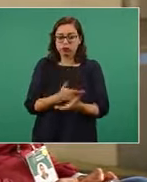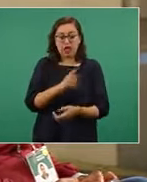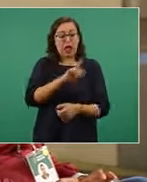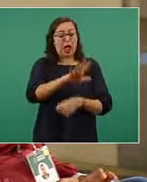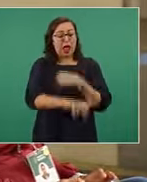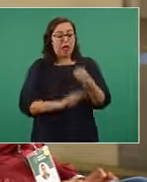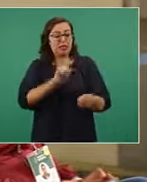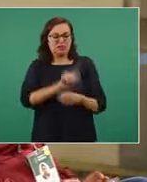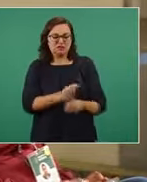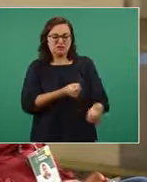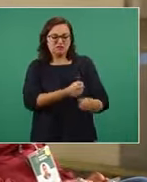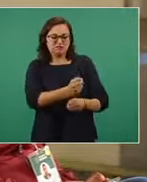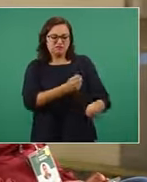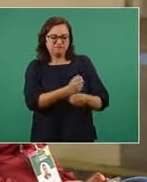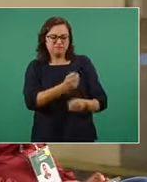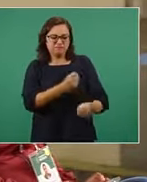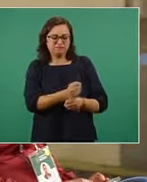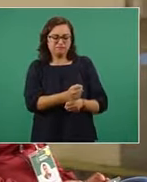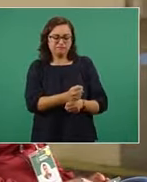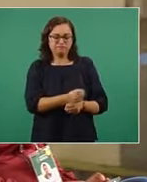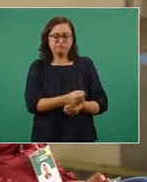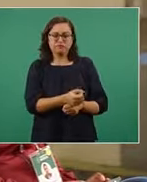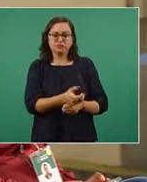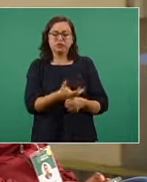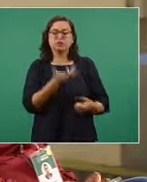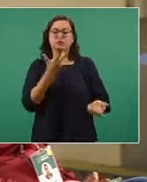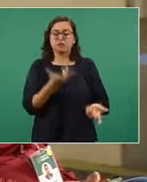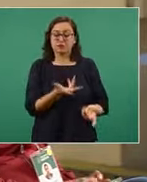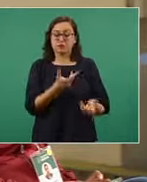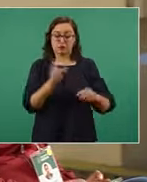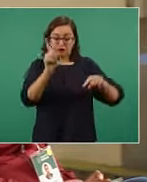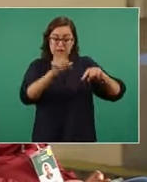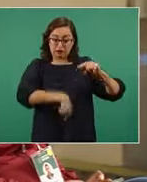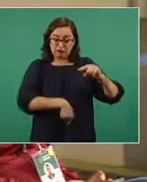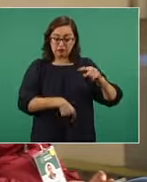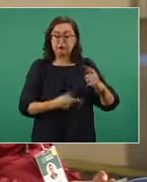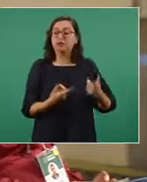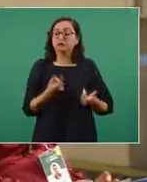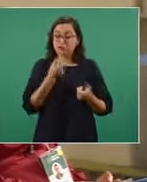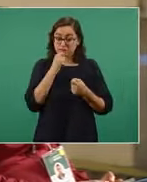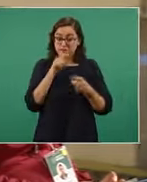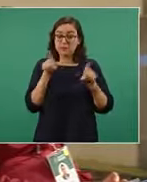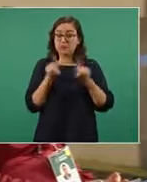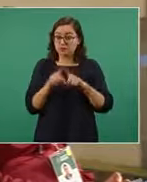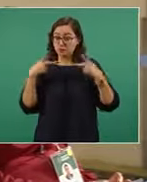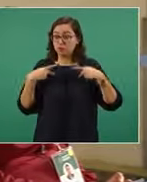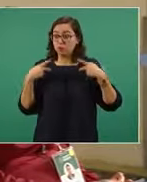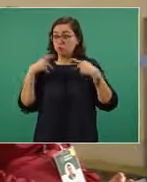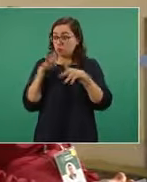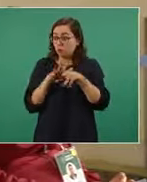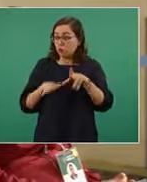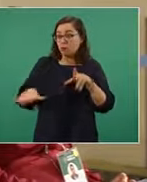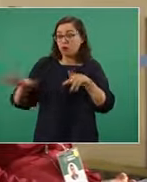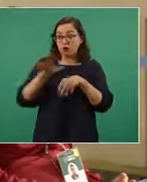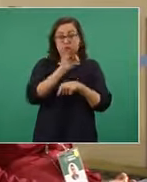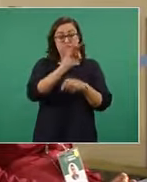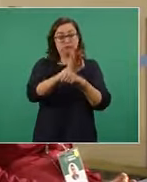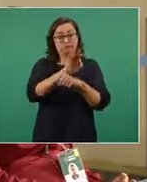animal, no incentivando su existencia, es un asunto de seguridad pública y prevención de